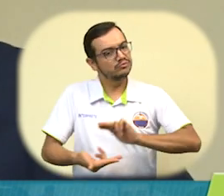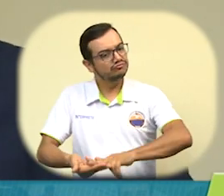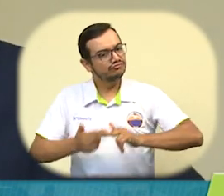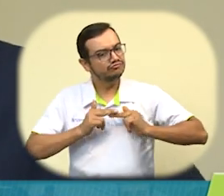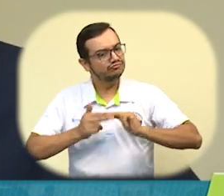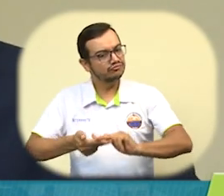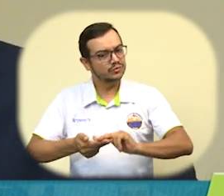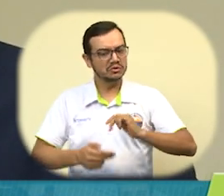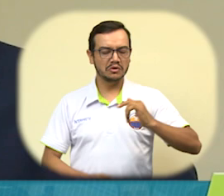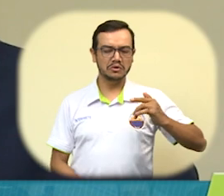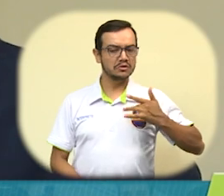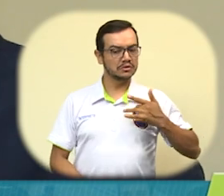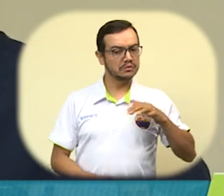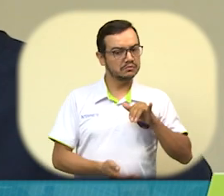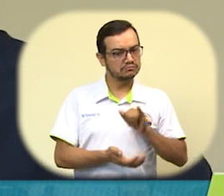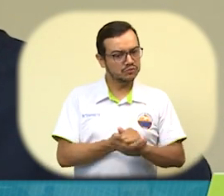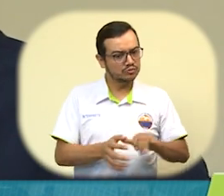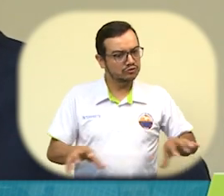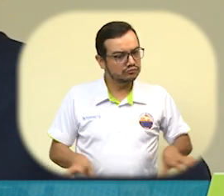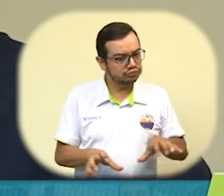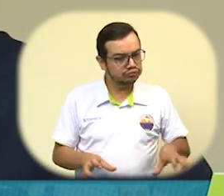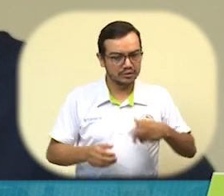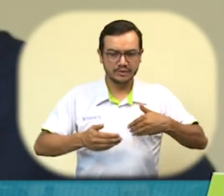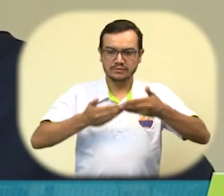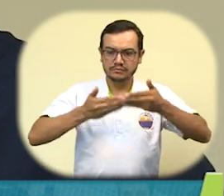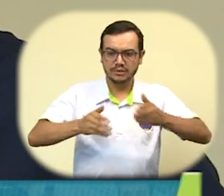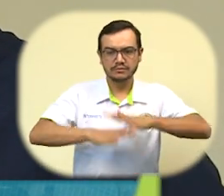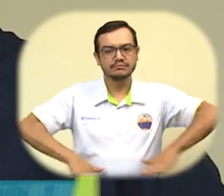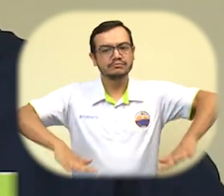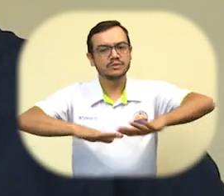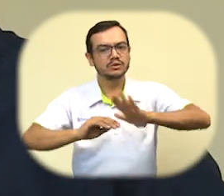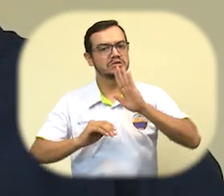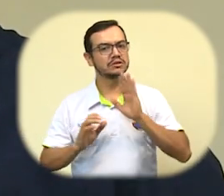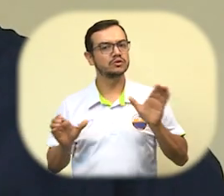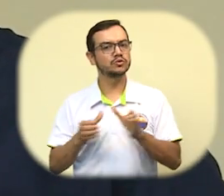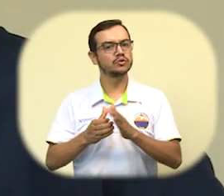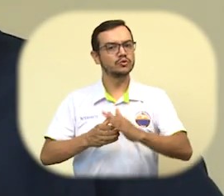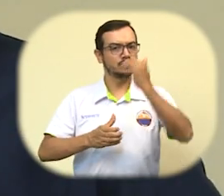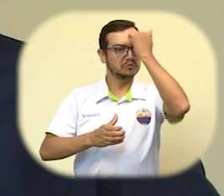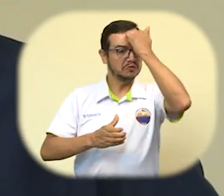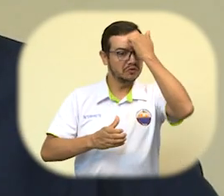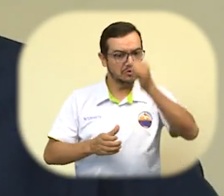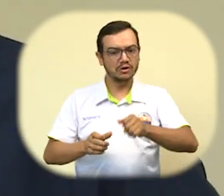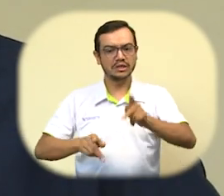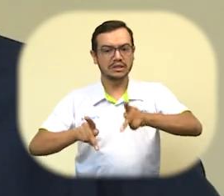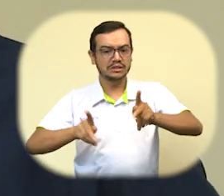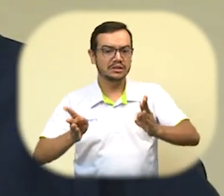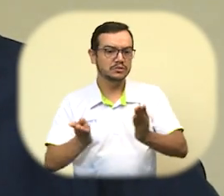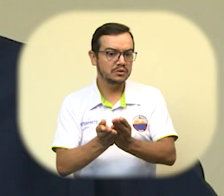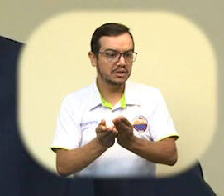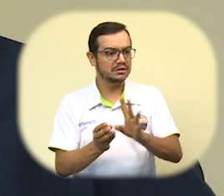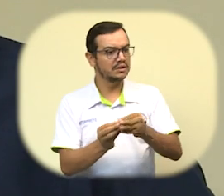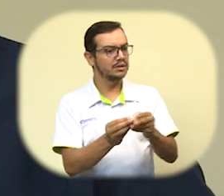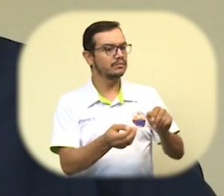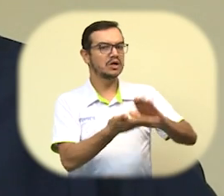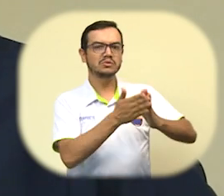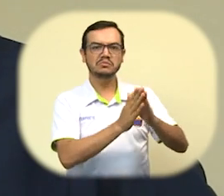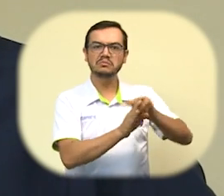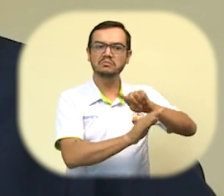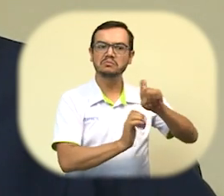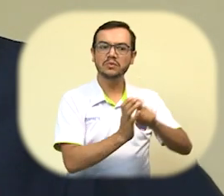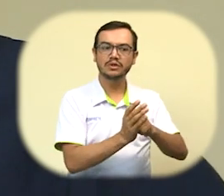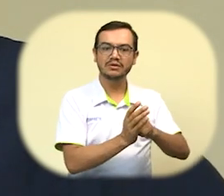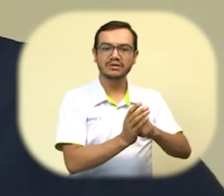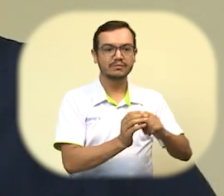se relacionan. Entonces pienso que el realizarlos y el brindarles este espacio tanto a docentes, a estudiantes, a toda la comunidad,